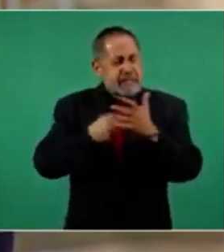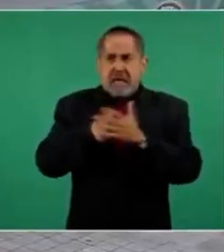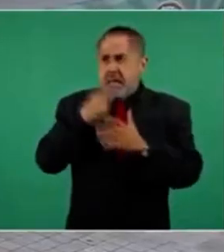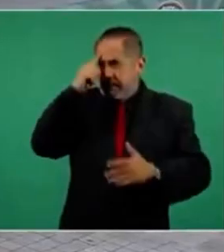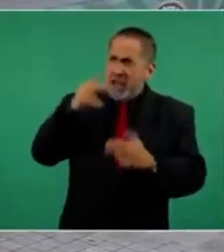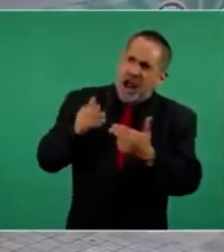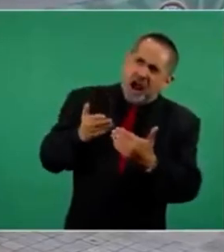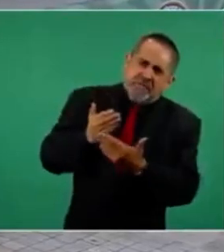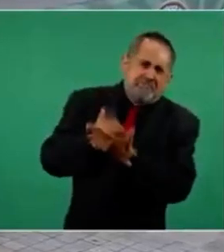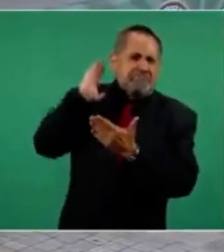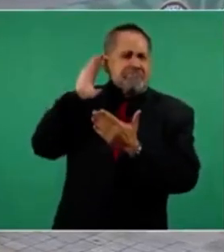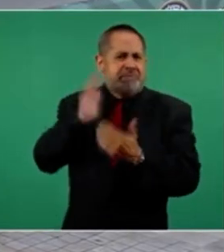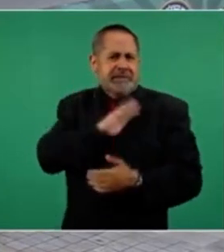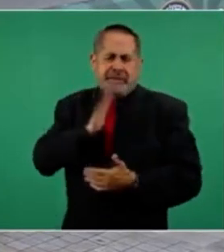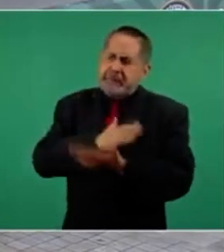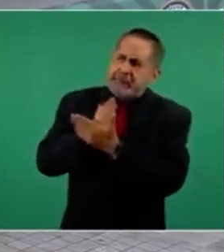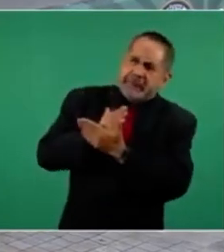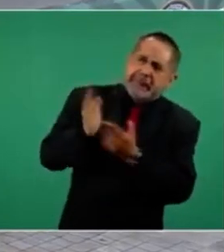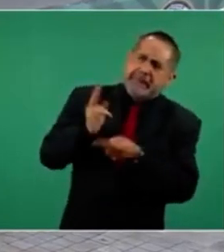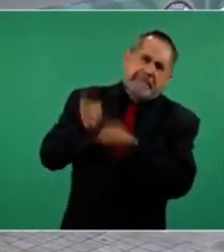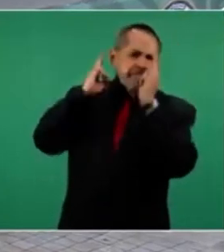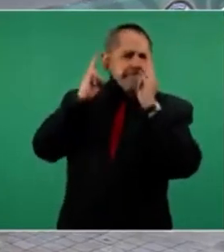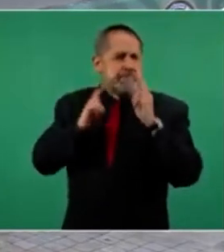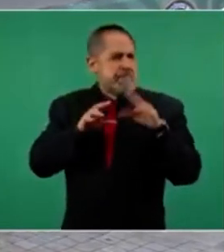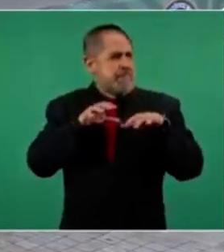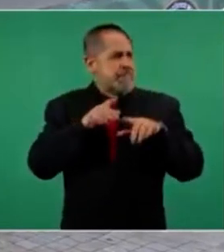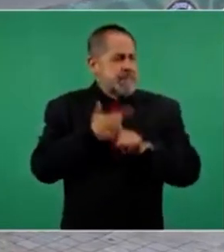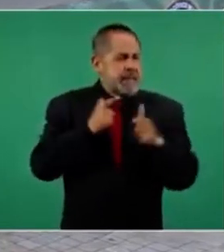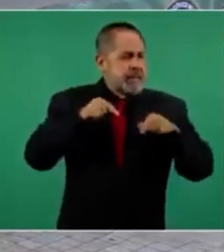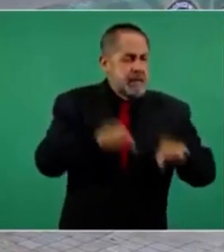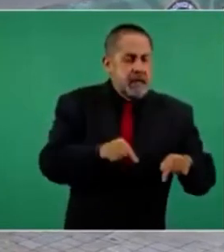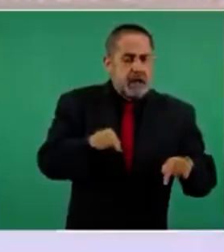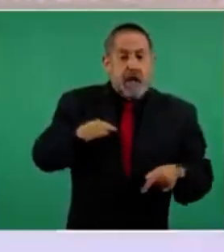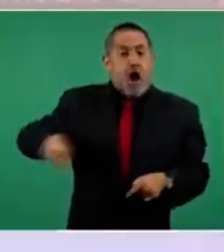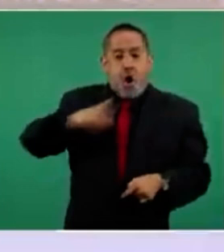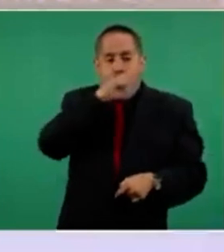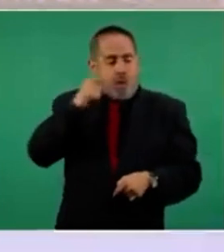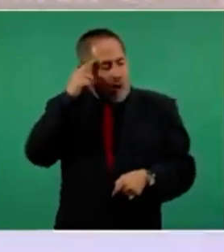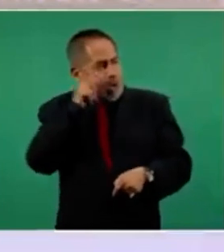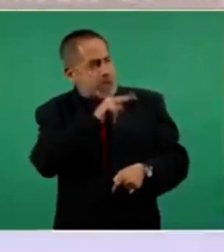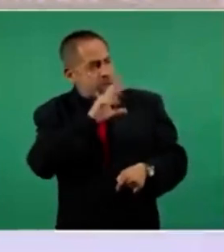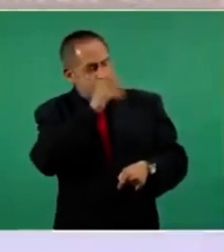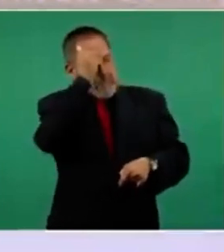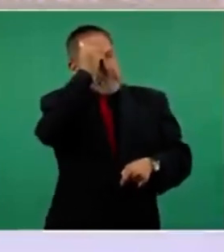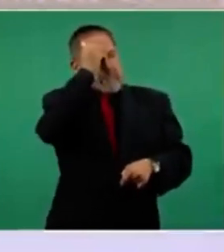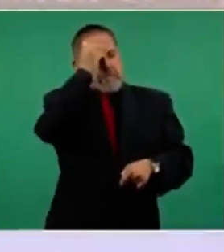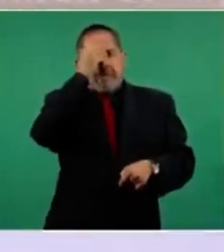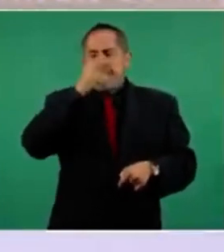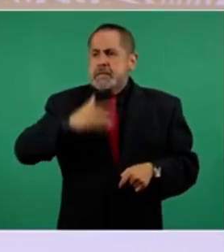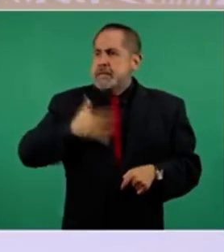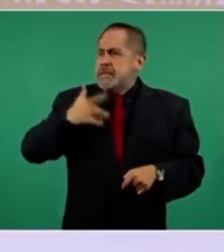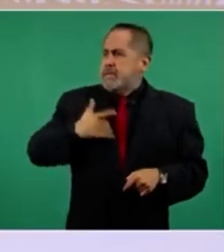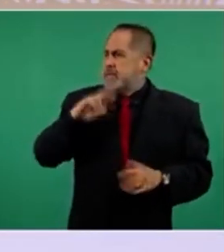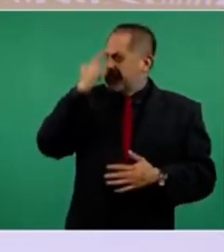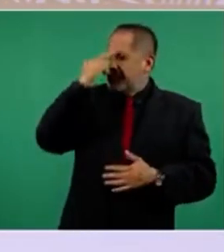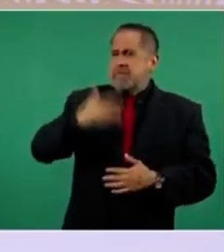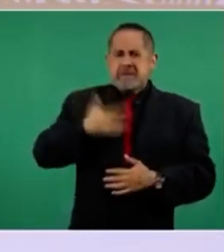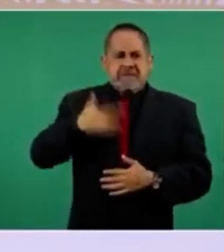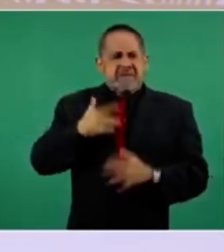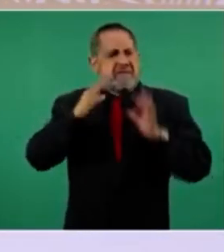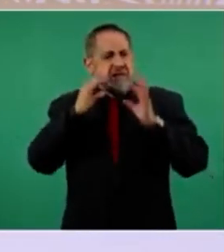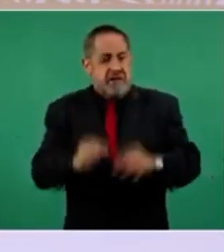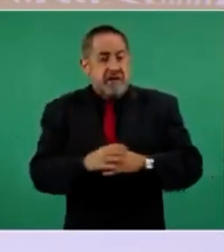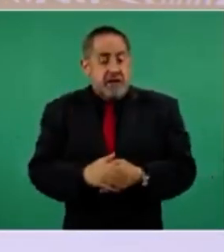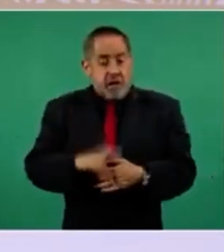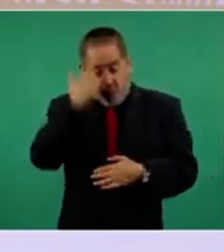anticolonialista de nuestra región y particularmente en Cuba. Recogía aspiraciones ancestrales de pueblos enteros